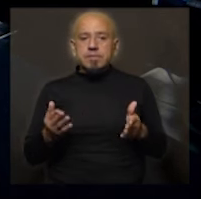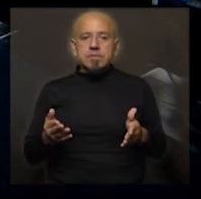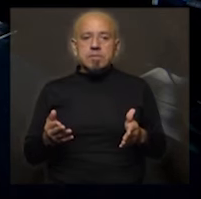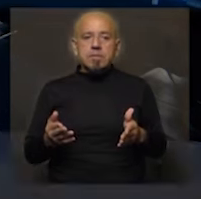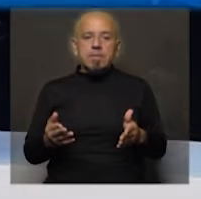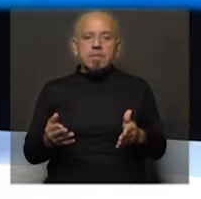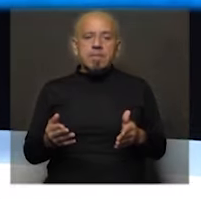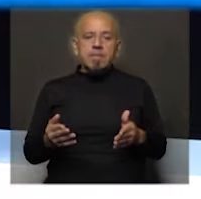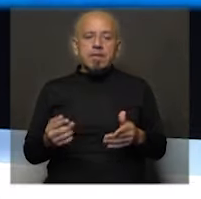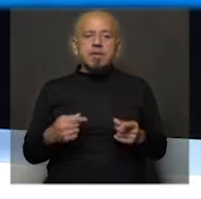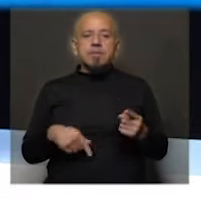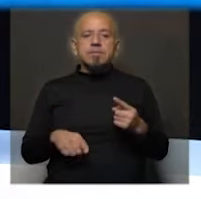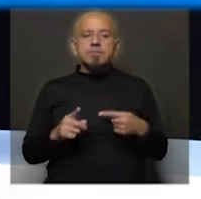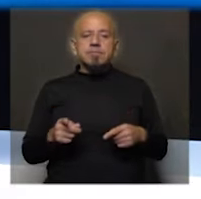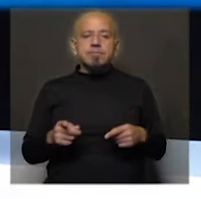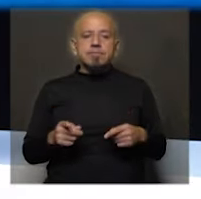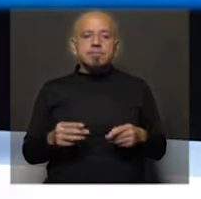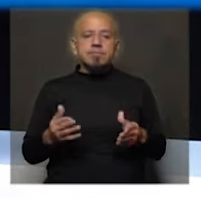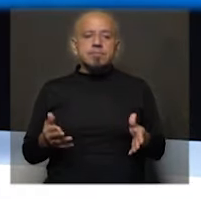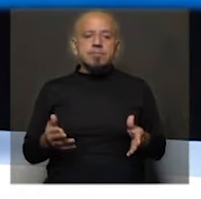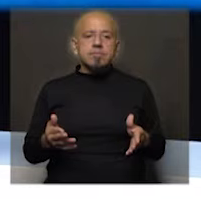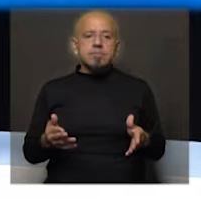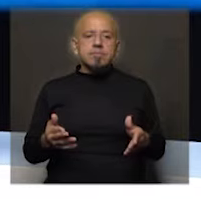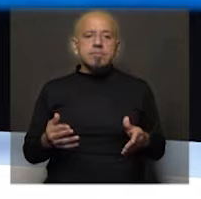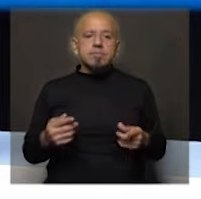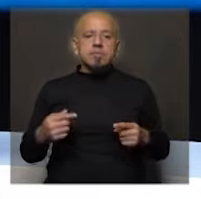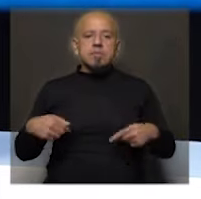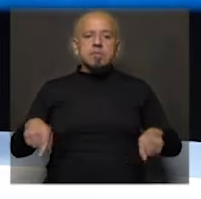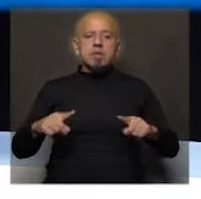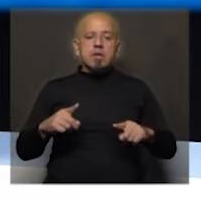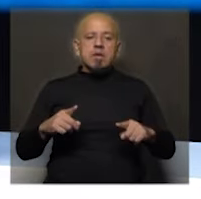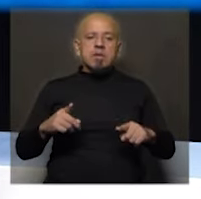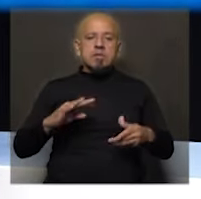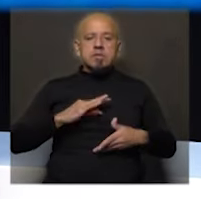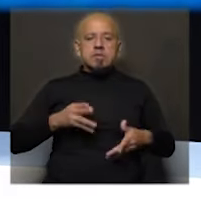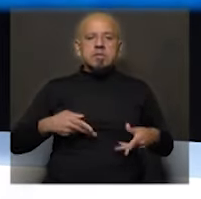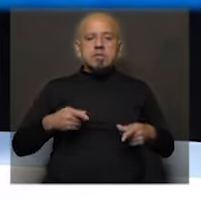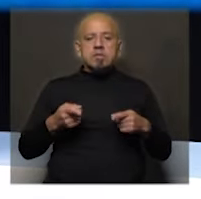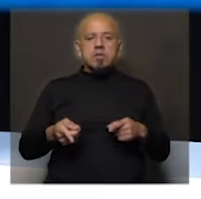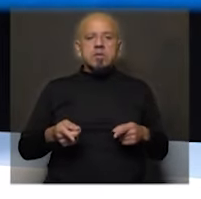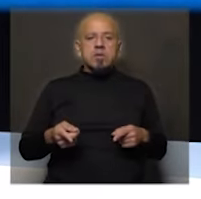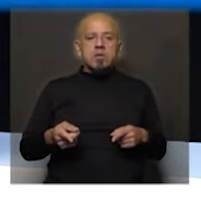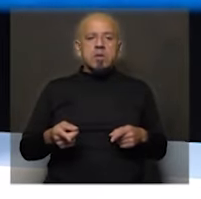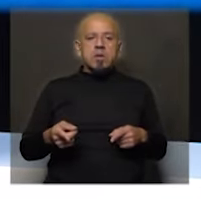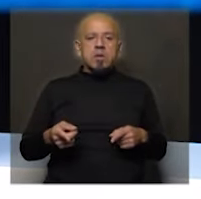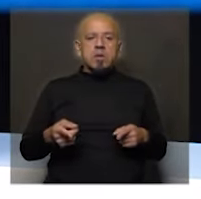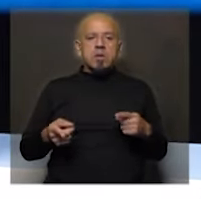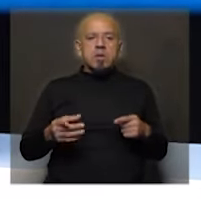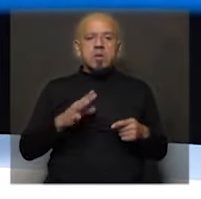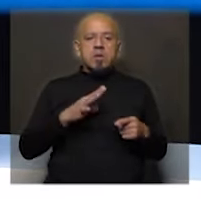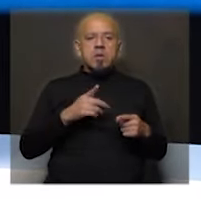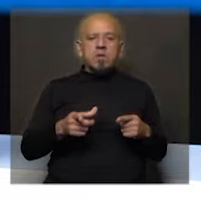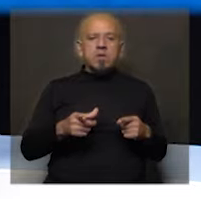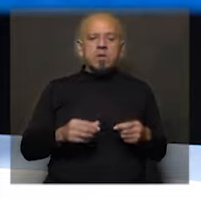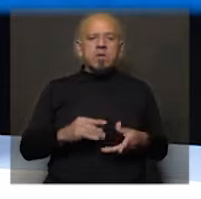prejuicios y los sesgos de género que ubican a las mujeres en determinados lugares y que tienen que tener determinada